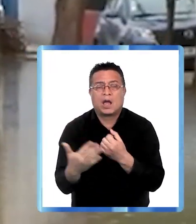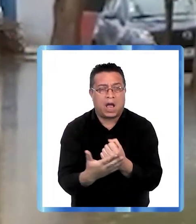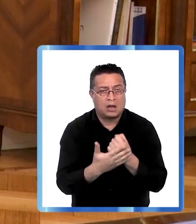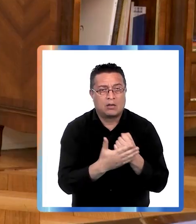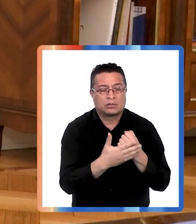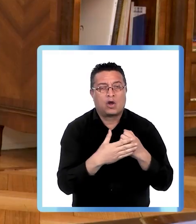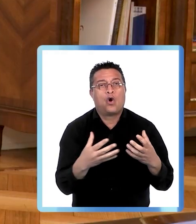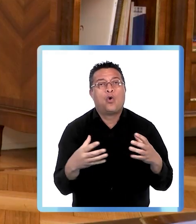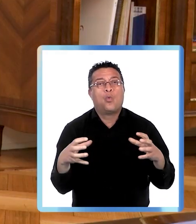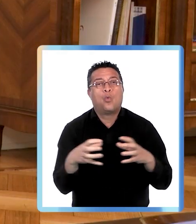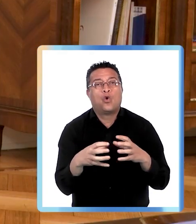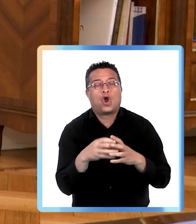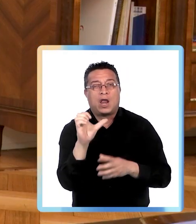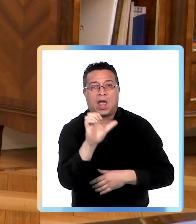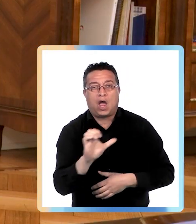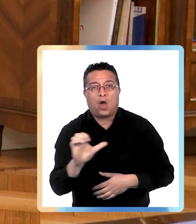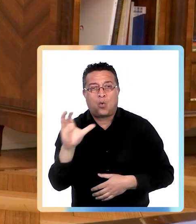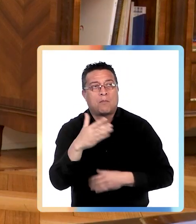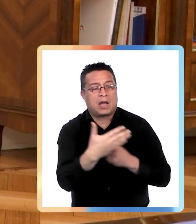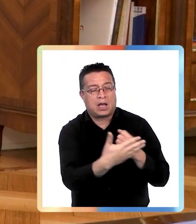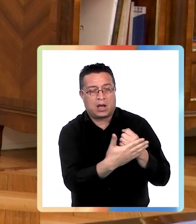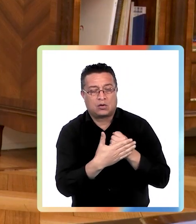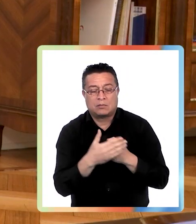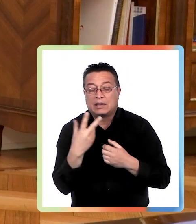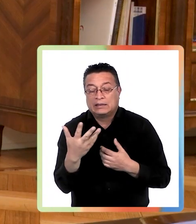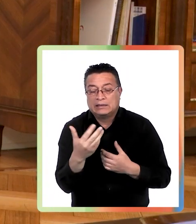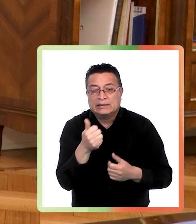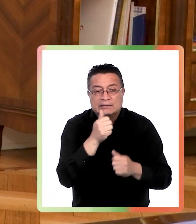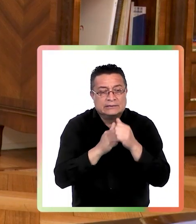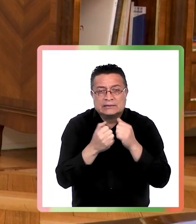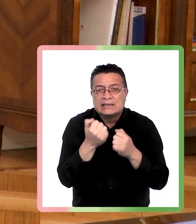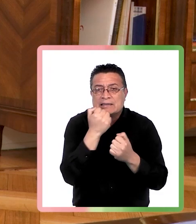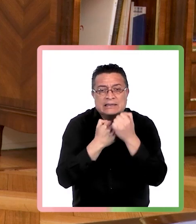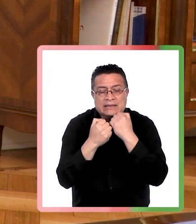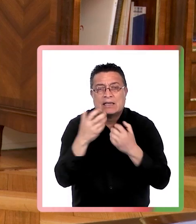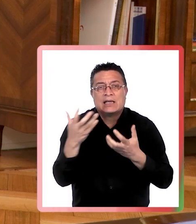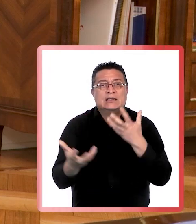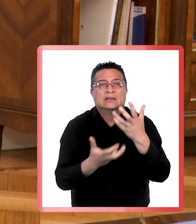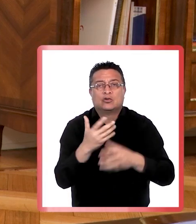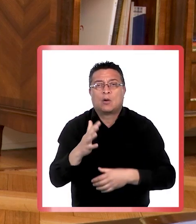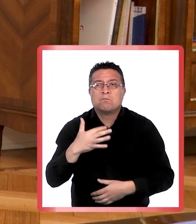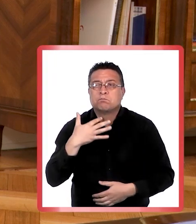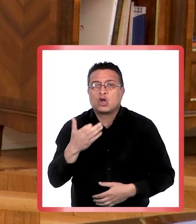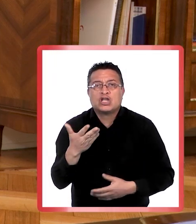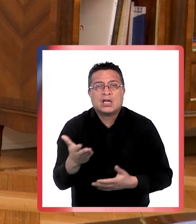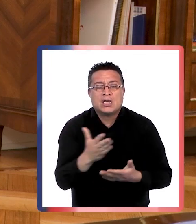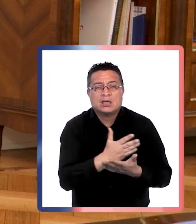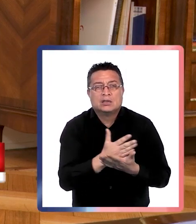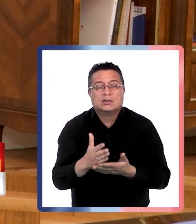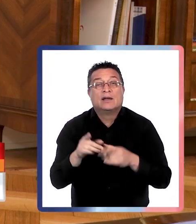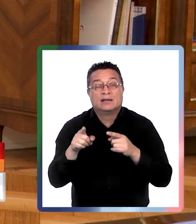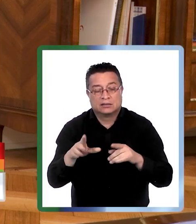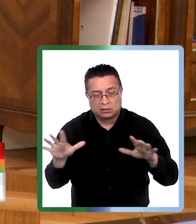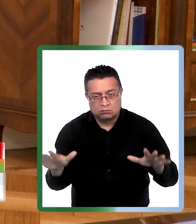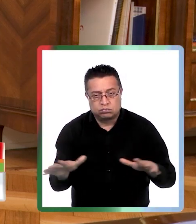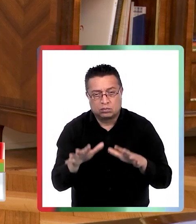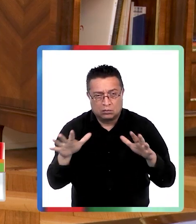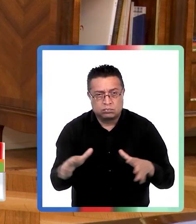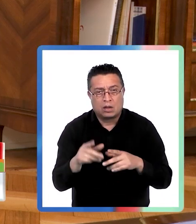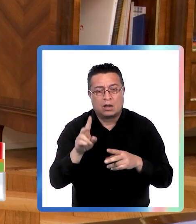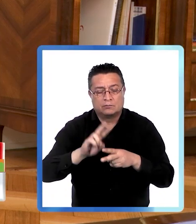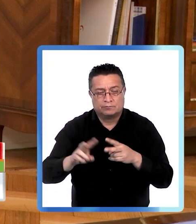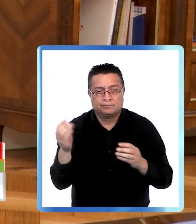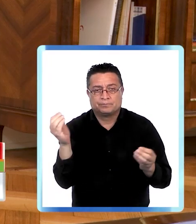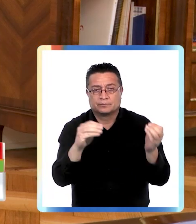pidió una colaboración a la Unión Europea para mirar qué fue lo que falló en el incendio. ¿Por qué pasó esto? Y de esos esfuerzos se han